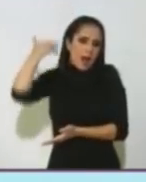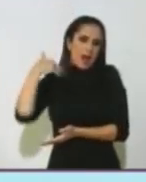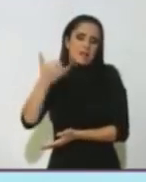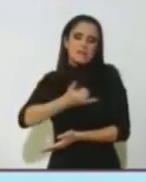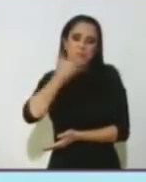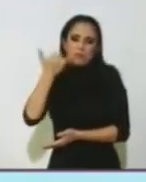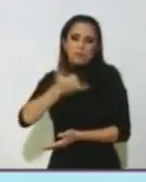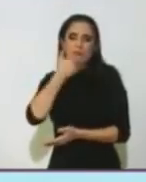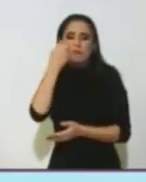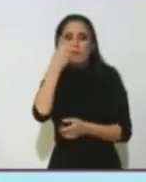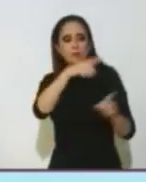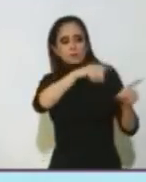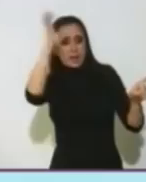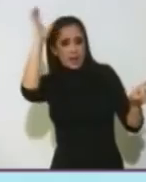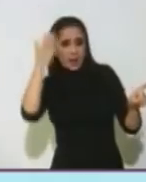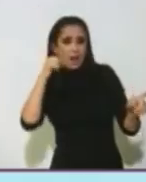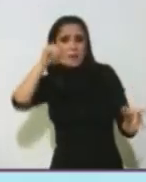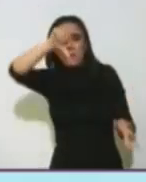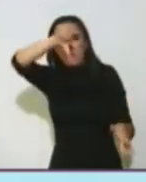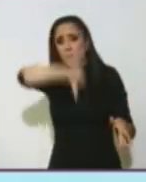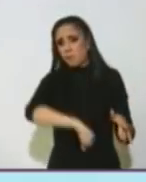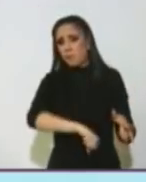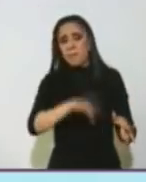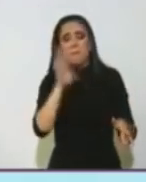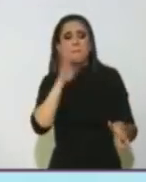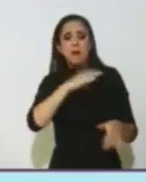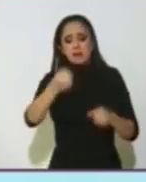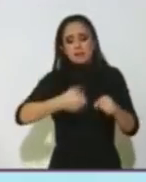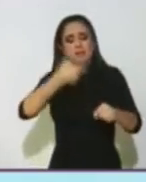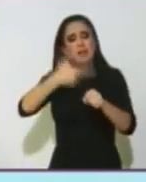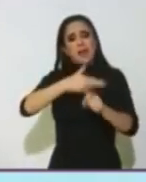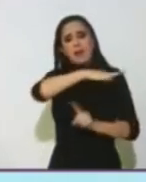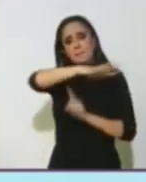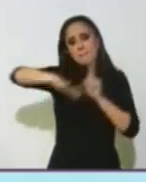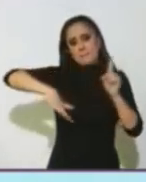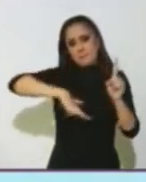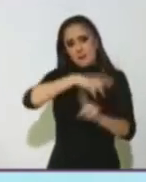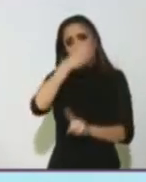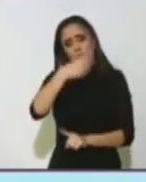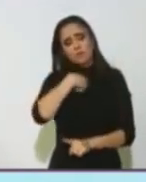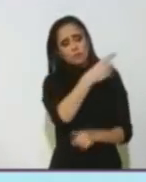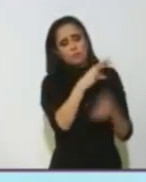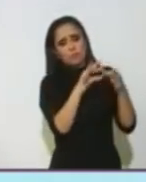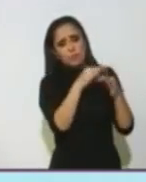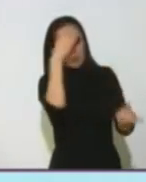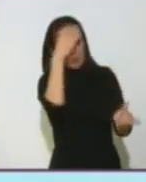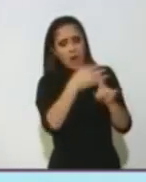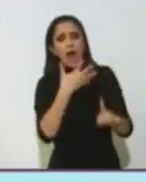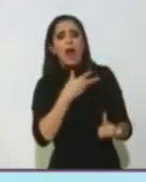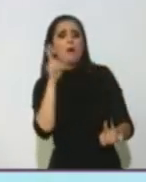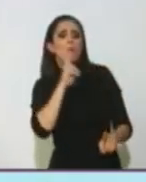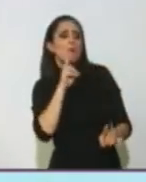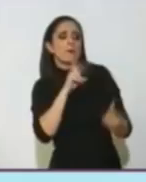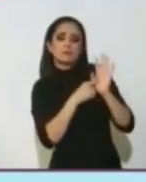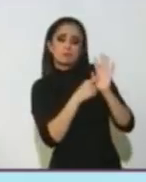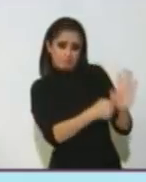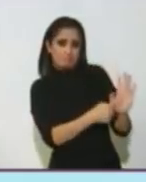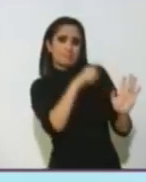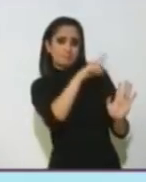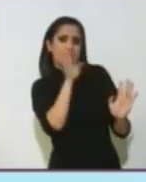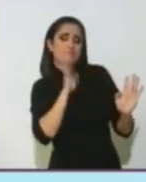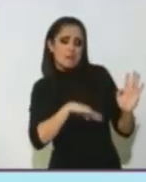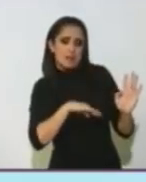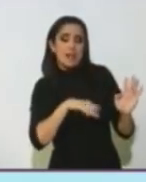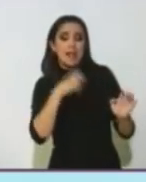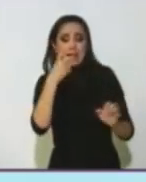claudia sheinbaum está reprobada como secretaria de medio ambiente y lo digo con objetividad con pruebas ese segundo piso